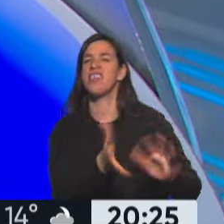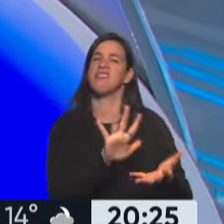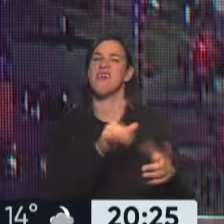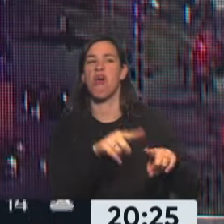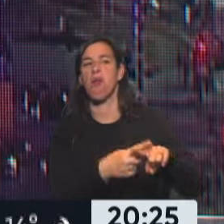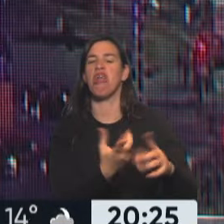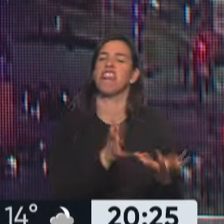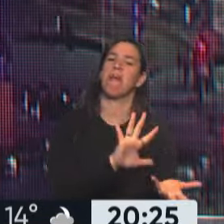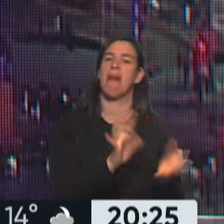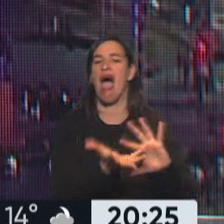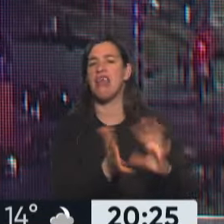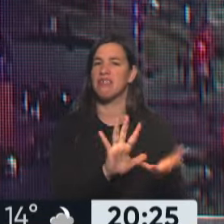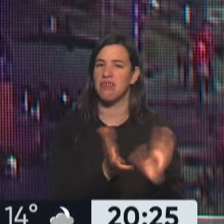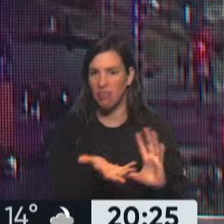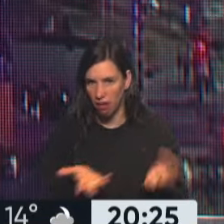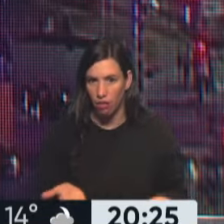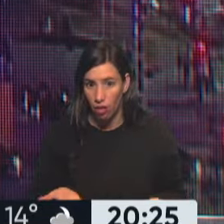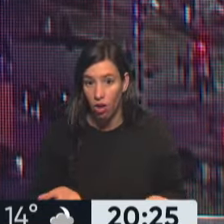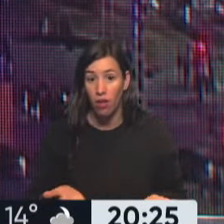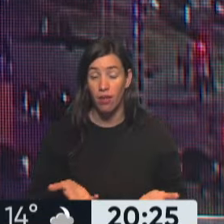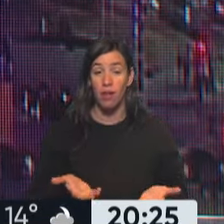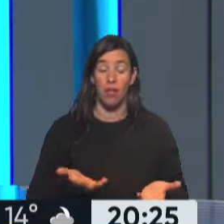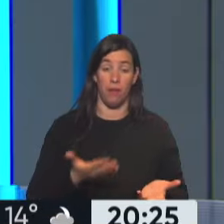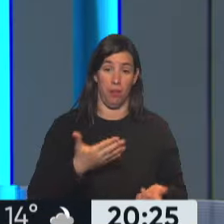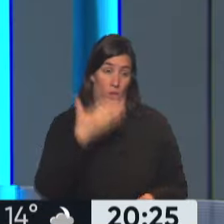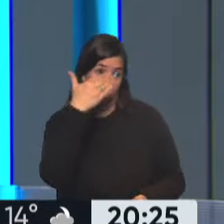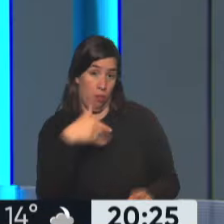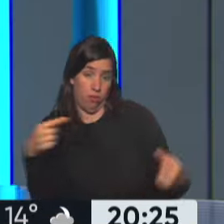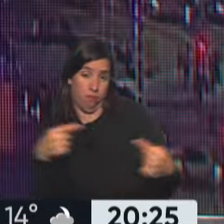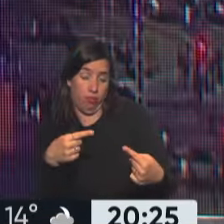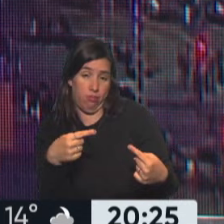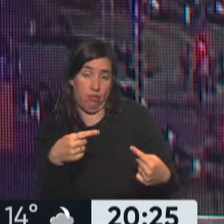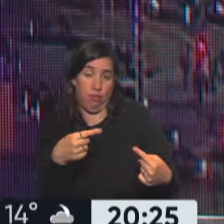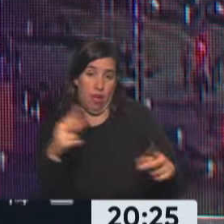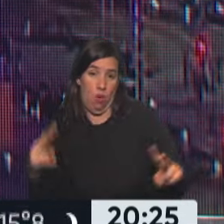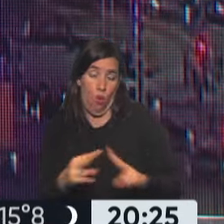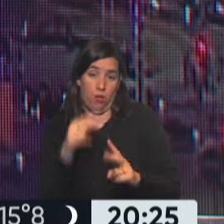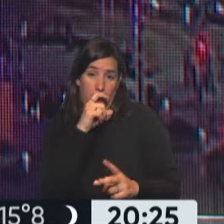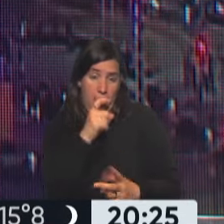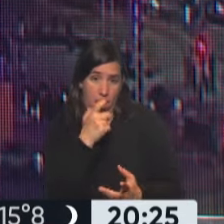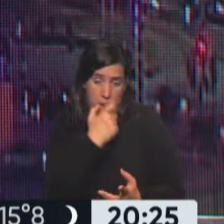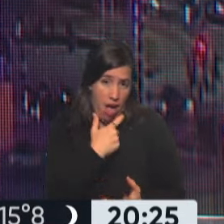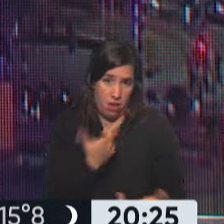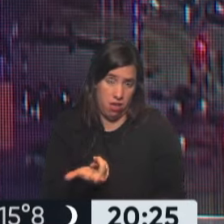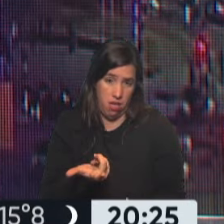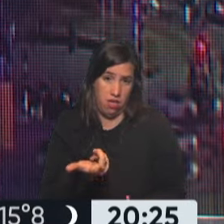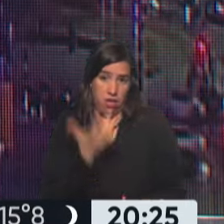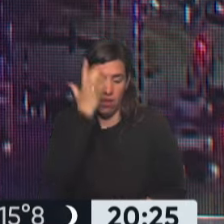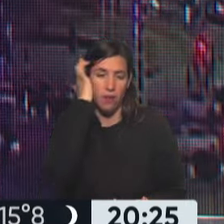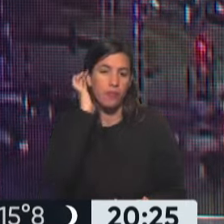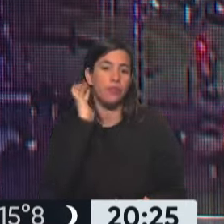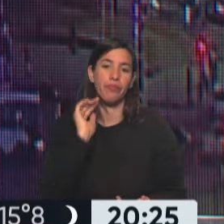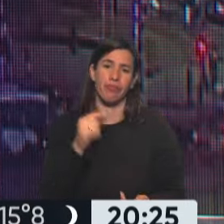y lo que la gente ha condenado aparte no me causa ningún estímulo no tengo